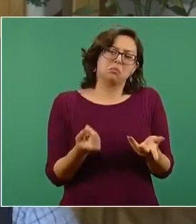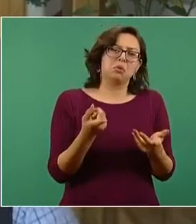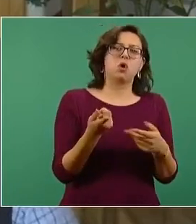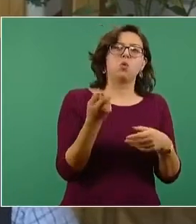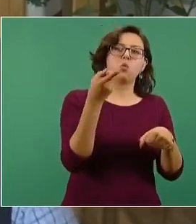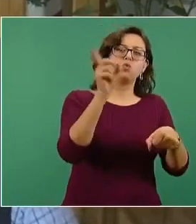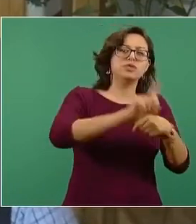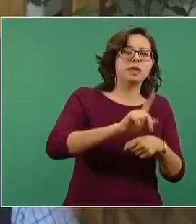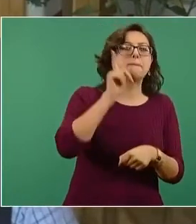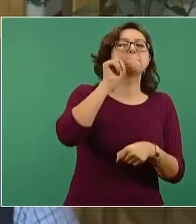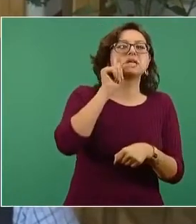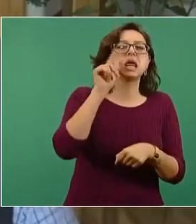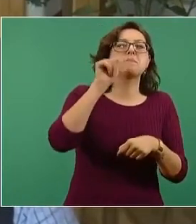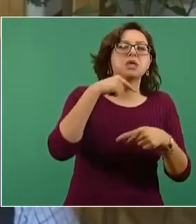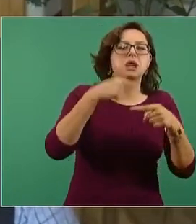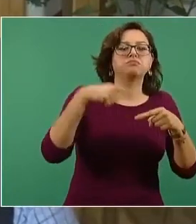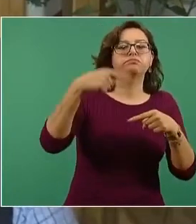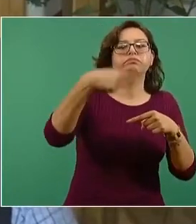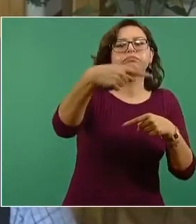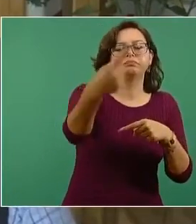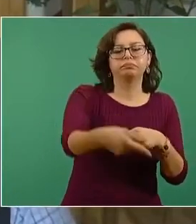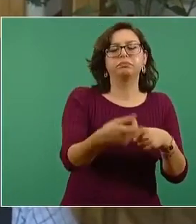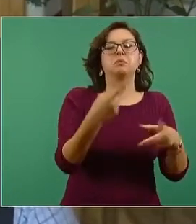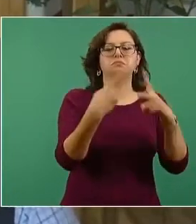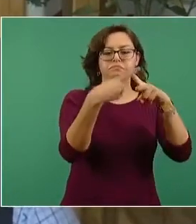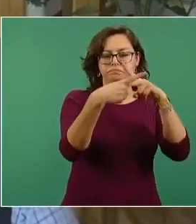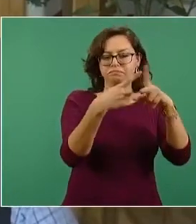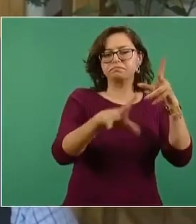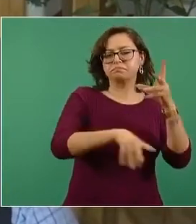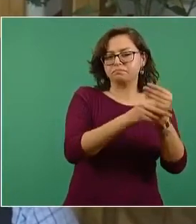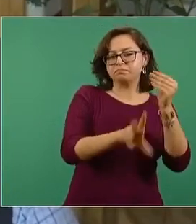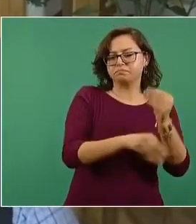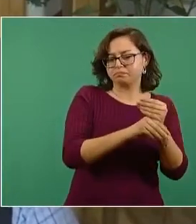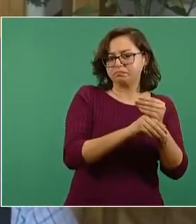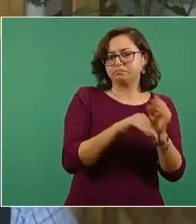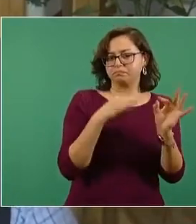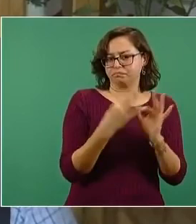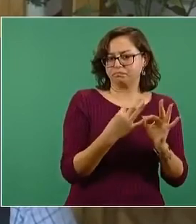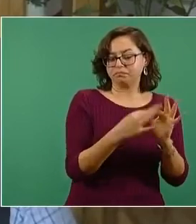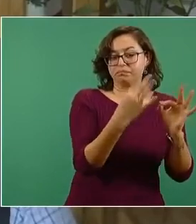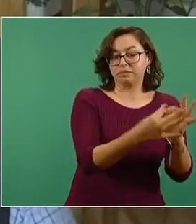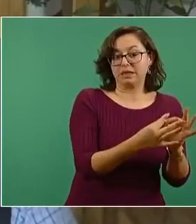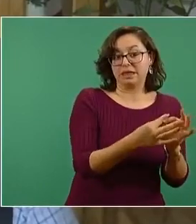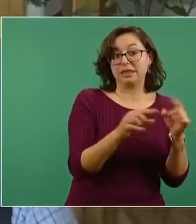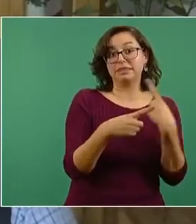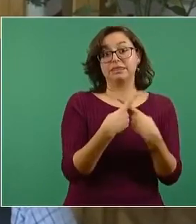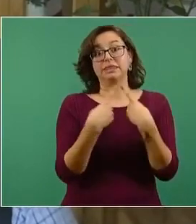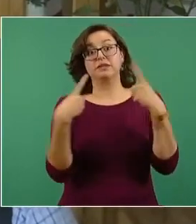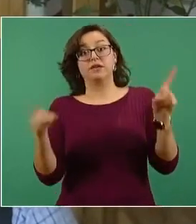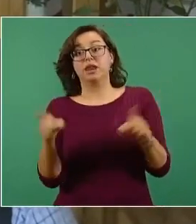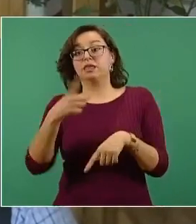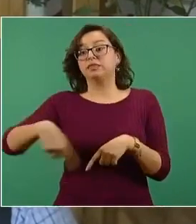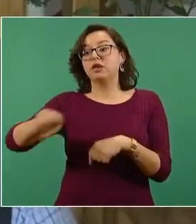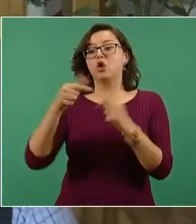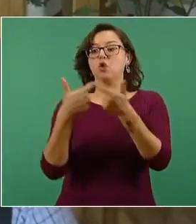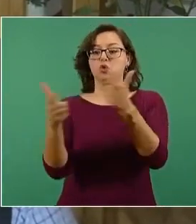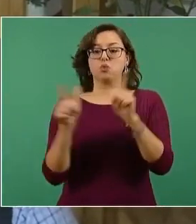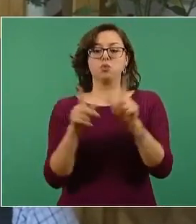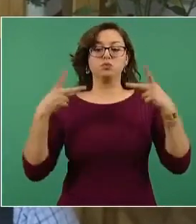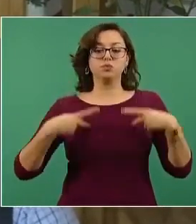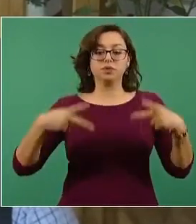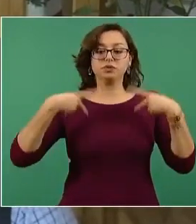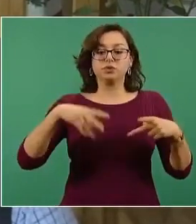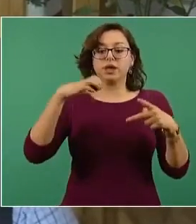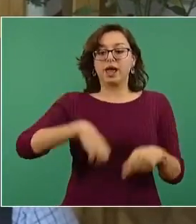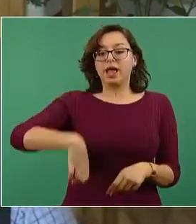corte y otro. Sin embargo, cuando inicia ya la población de adultos mayores y sobre todo estos empiezan a